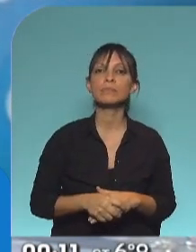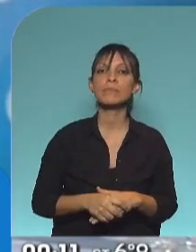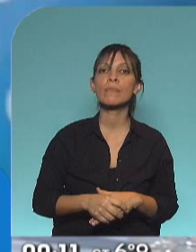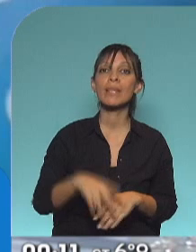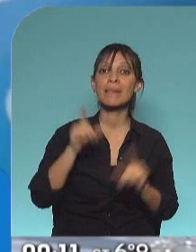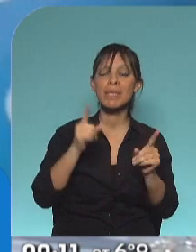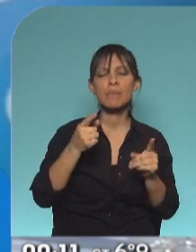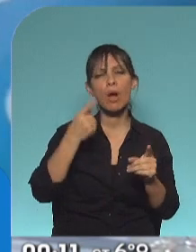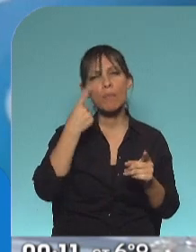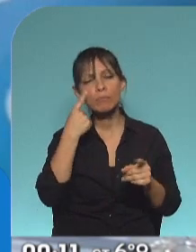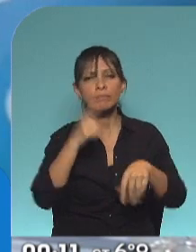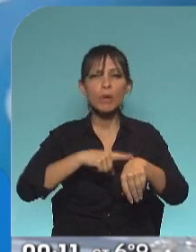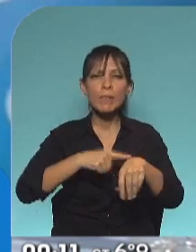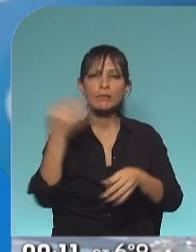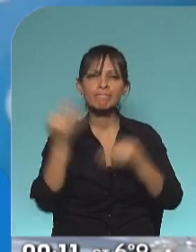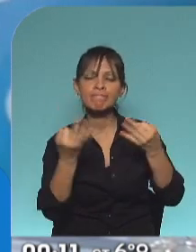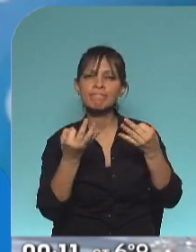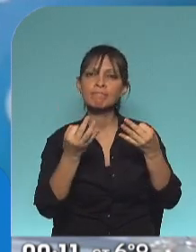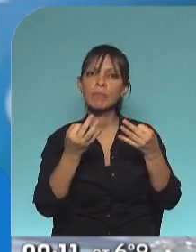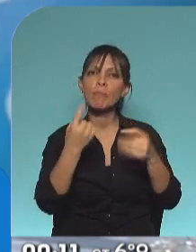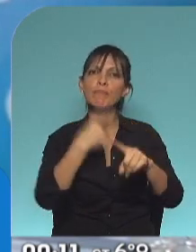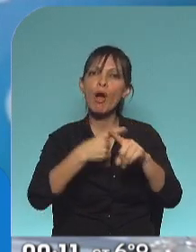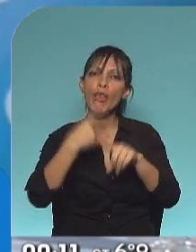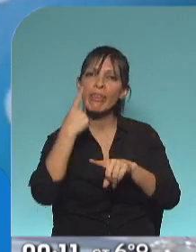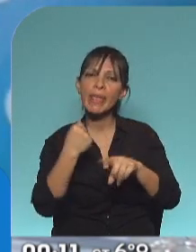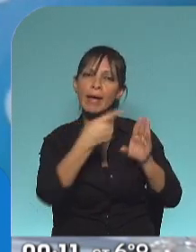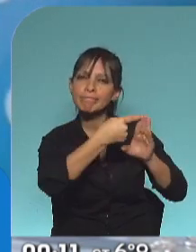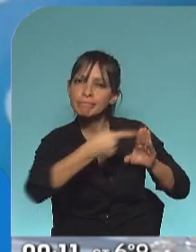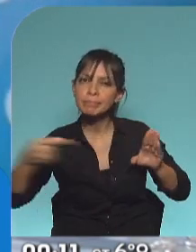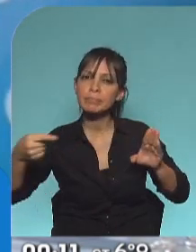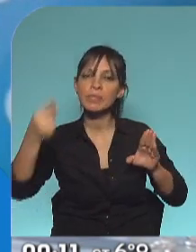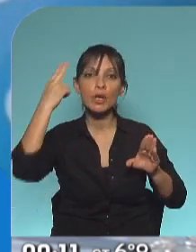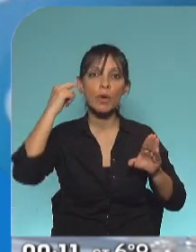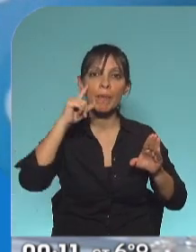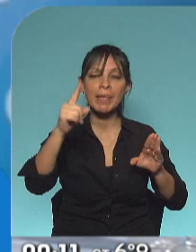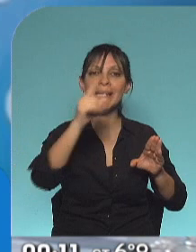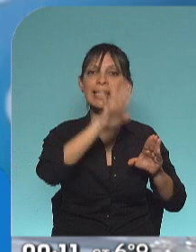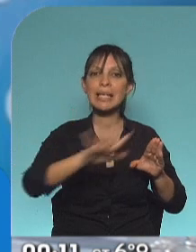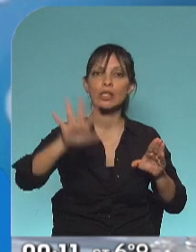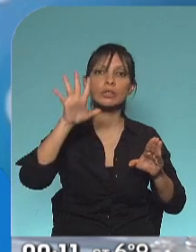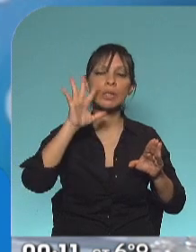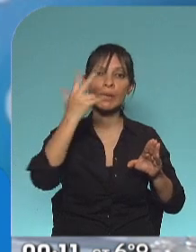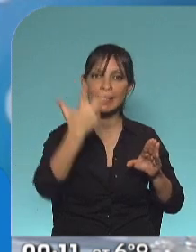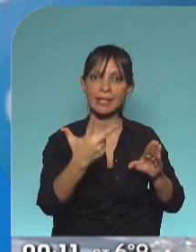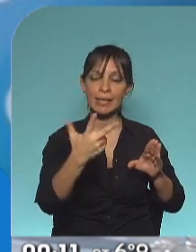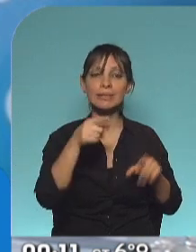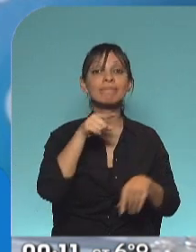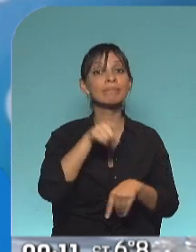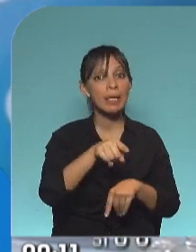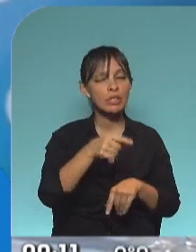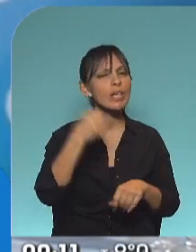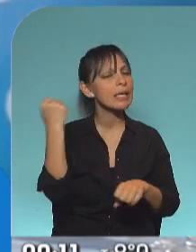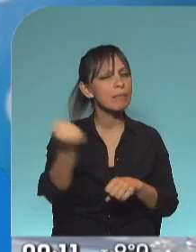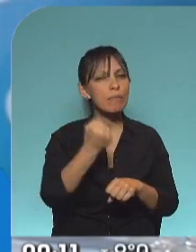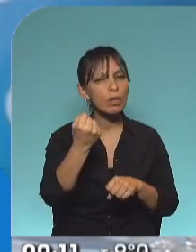Cuando nosotros analizamos el promedio diario de los últimos 7 días es de 9.553. Es muy importante